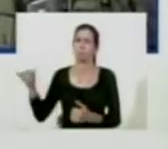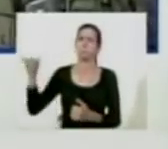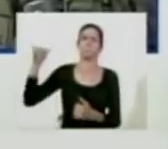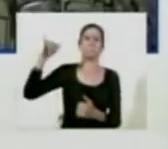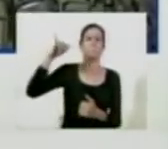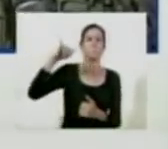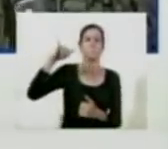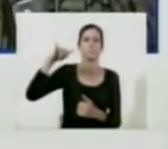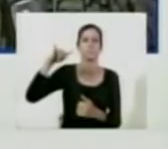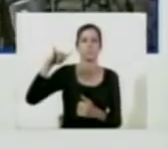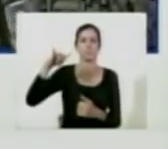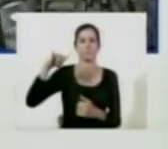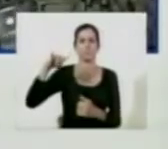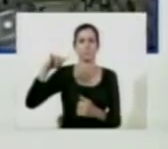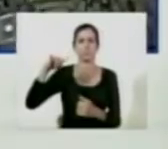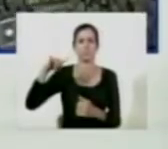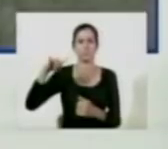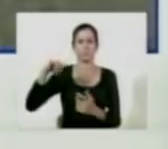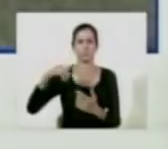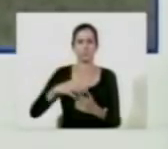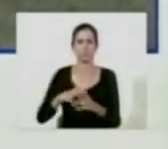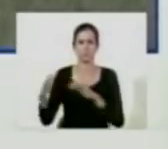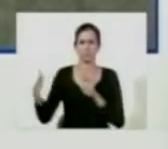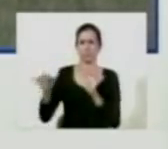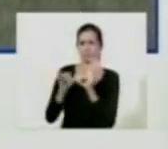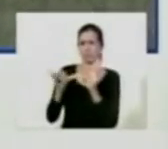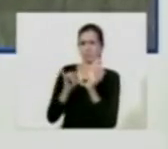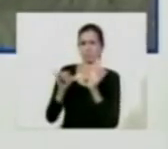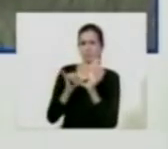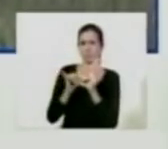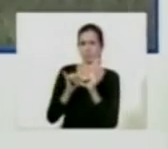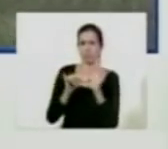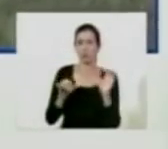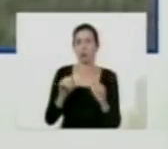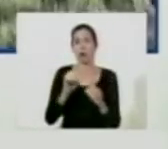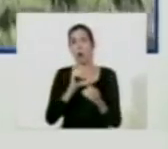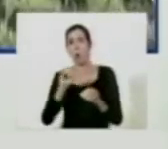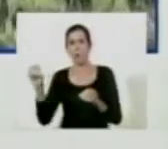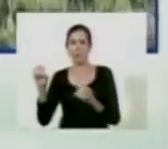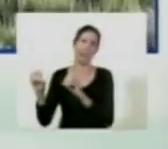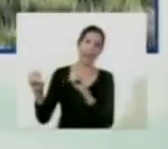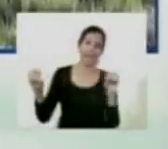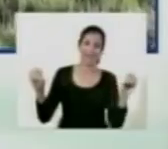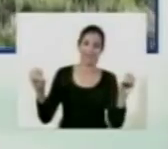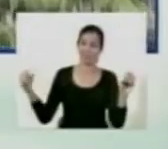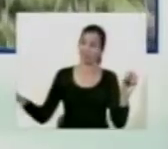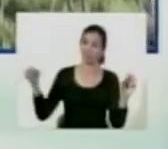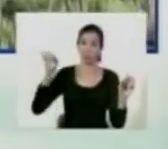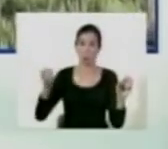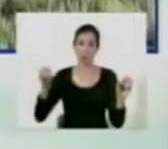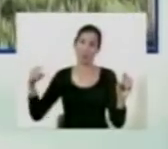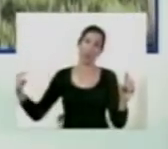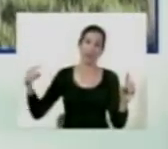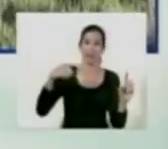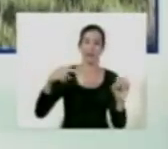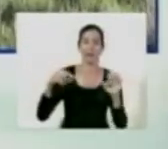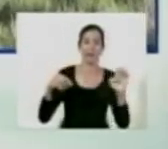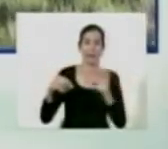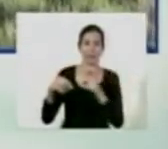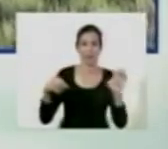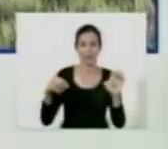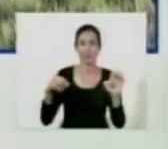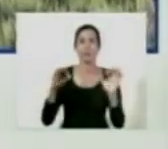fuerzas hostiles con dirección de aproximación de oeste a este, se requiere proporcionar continuo y